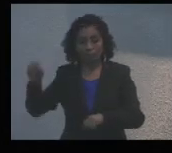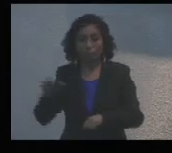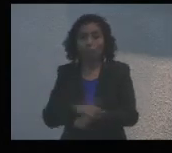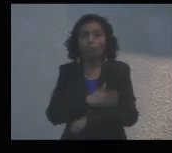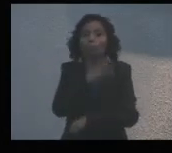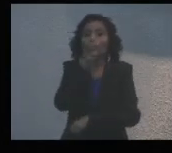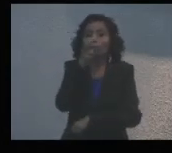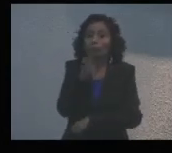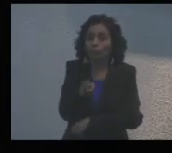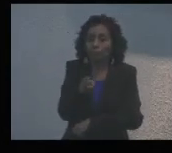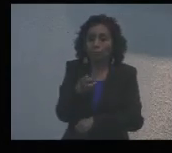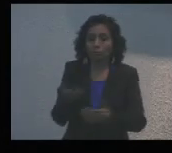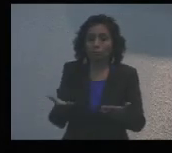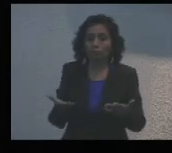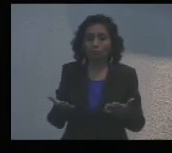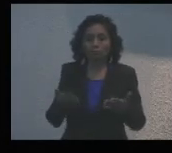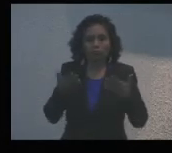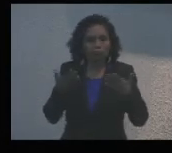sin contratiempos